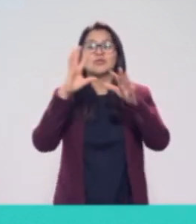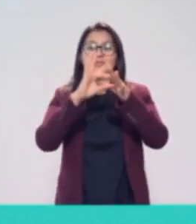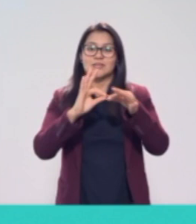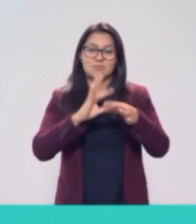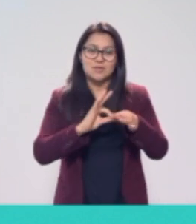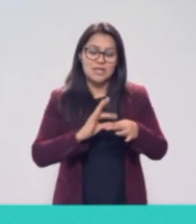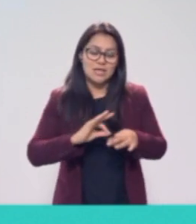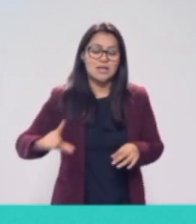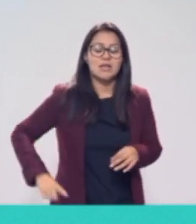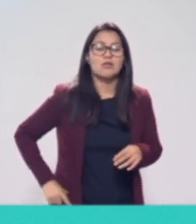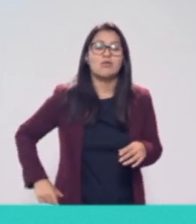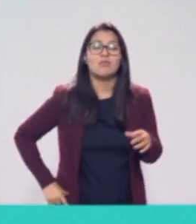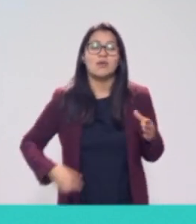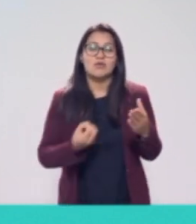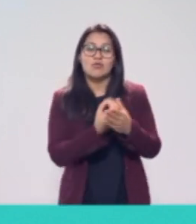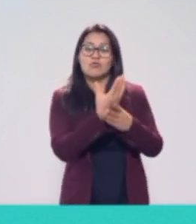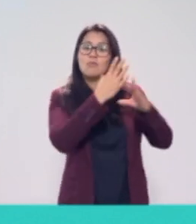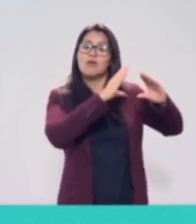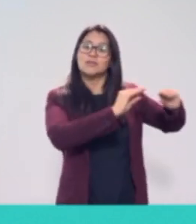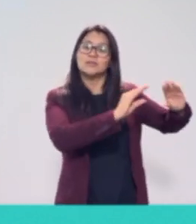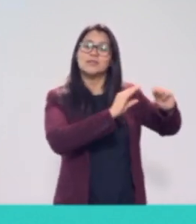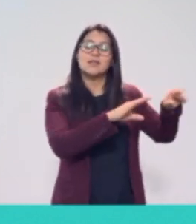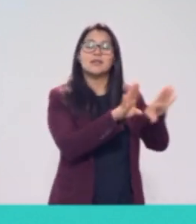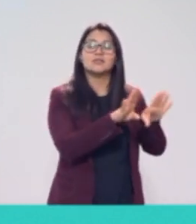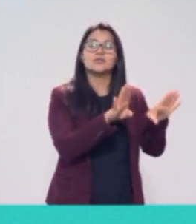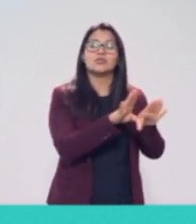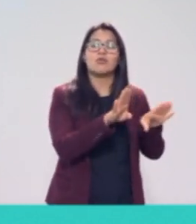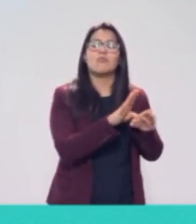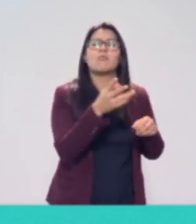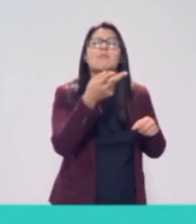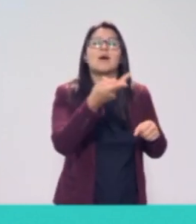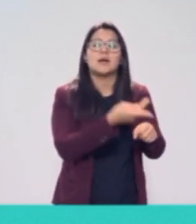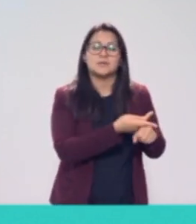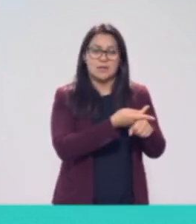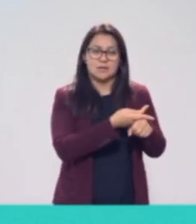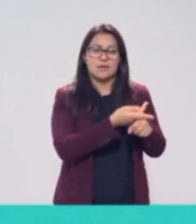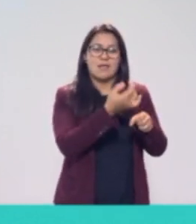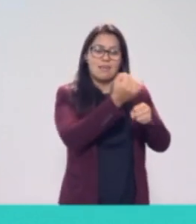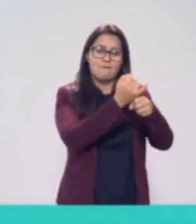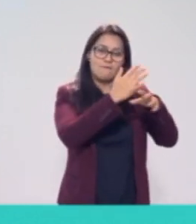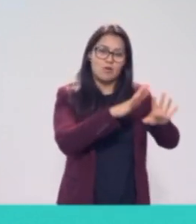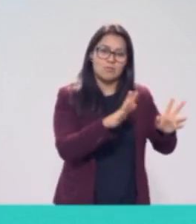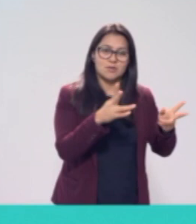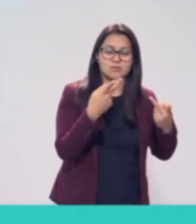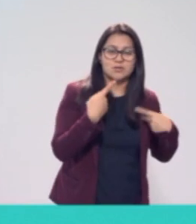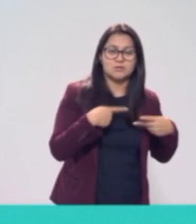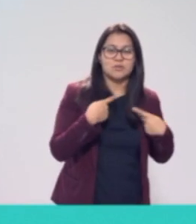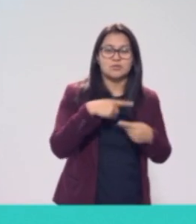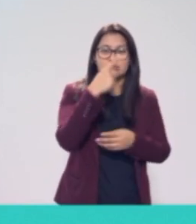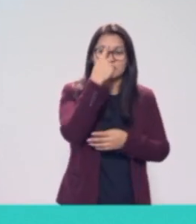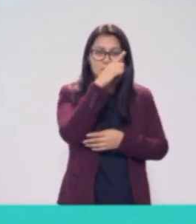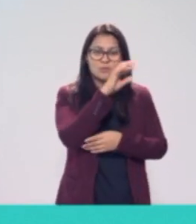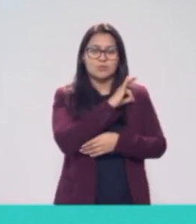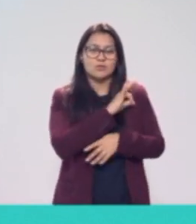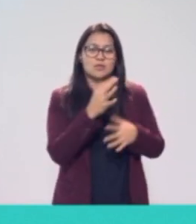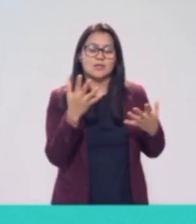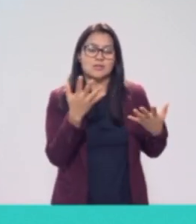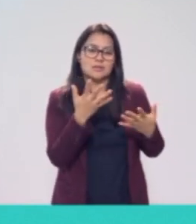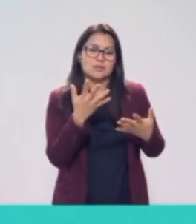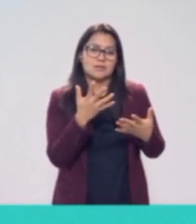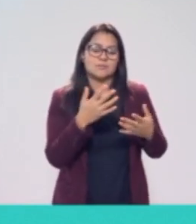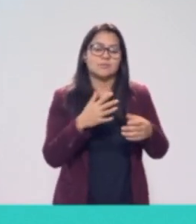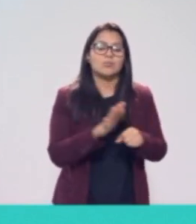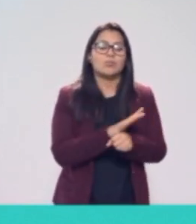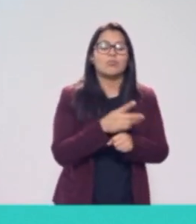de la privacidad y de los datos personales en la creación de estos padrones de beneficiarios no podemos como decía el